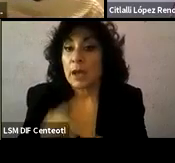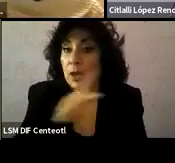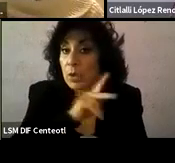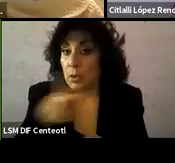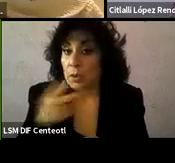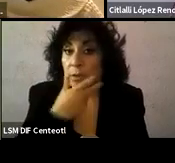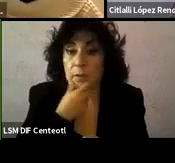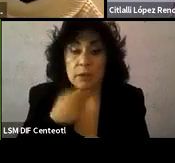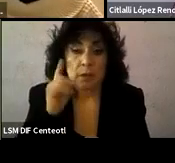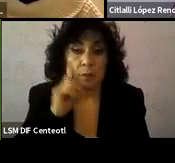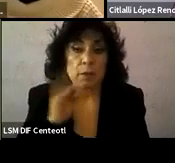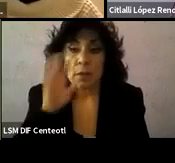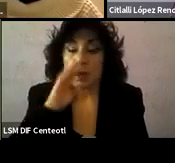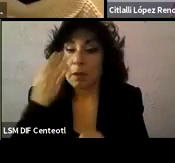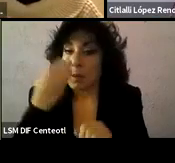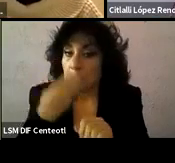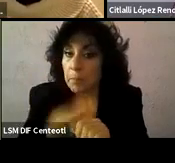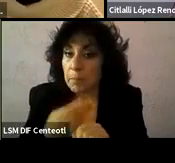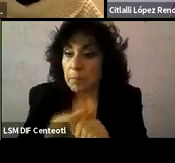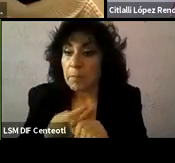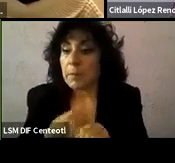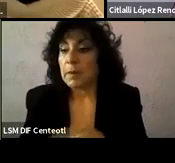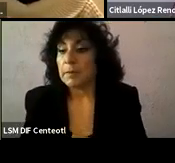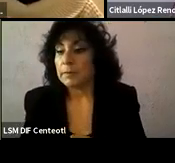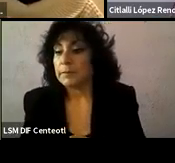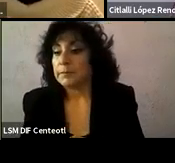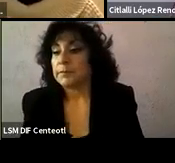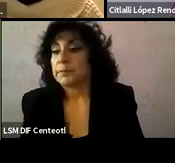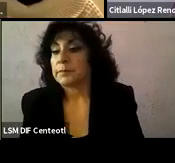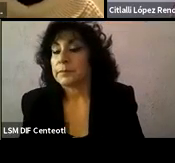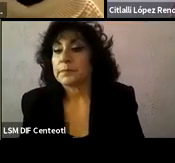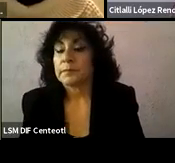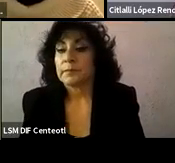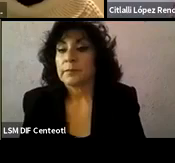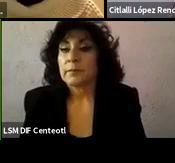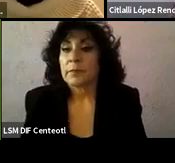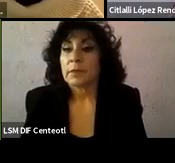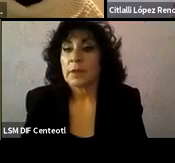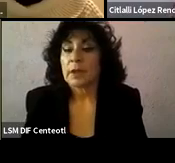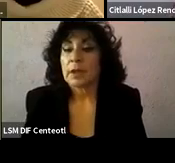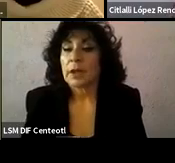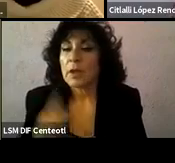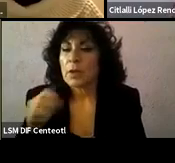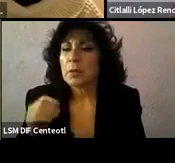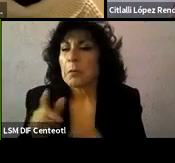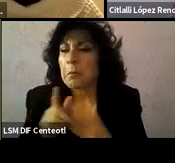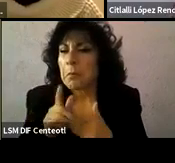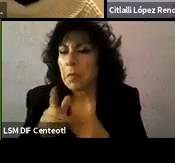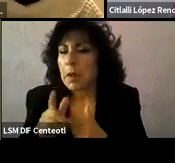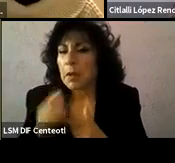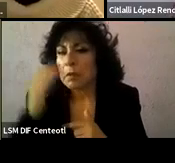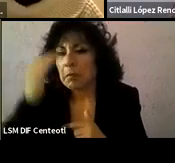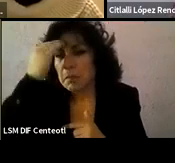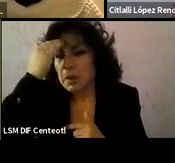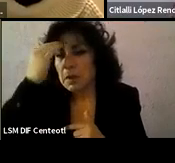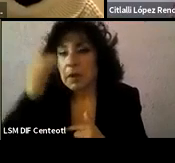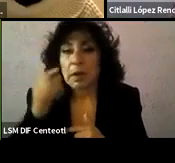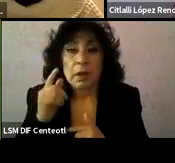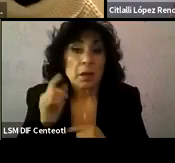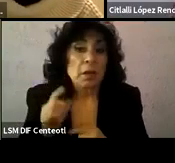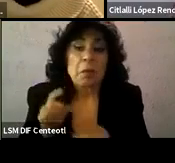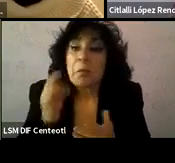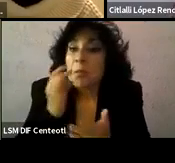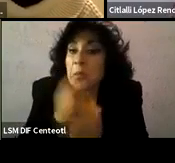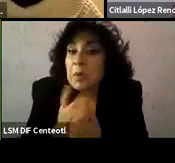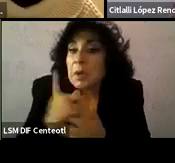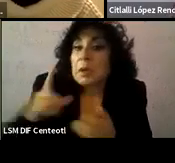pero fundamentalmente de no, como no seguir pensando en que nada más recae sobre un gobierno y que el